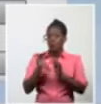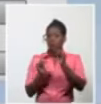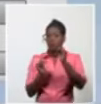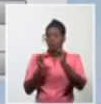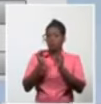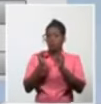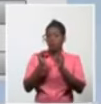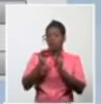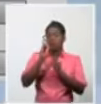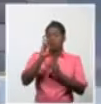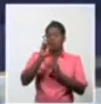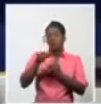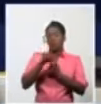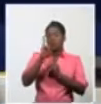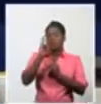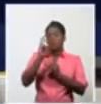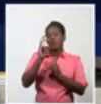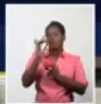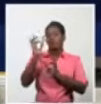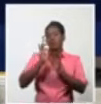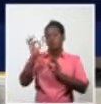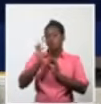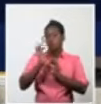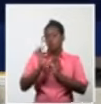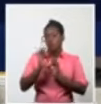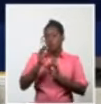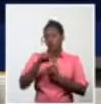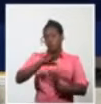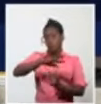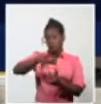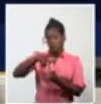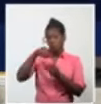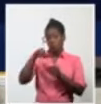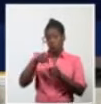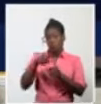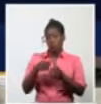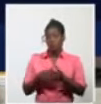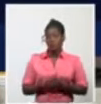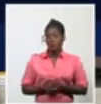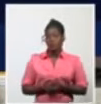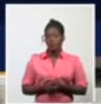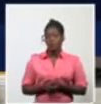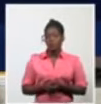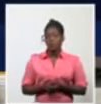7,06%. Ya en la región de las Américas se reporta